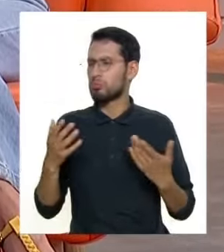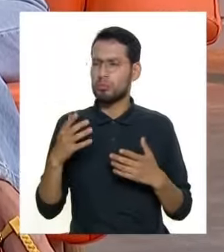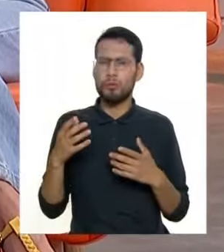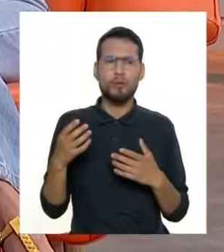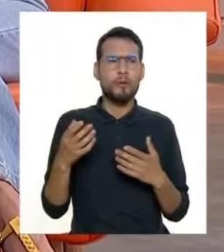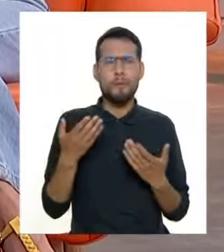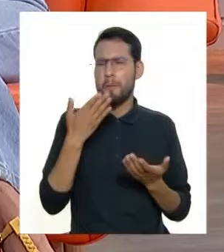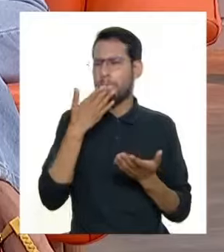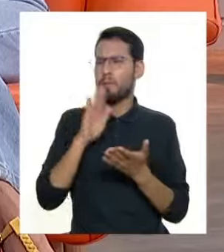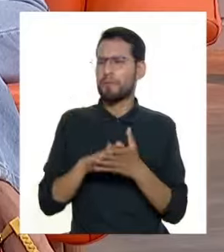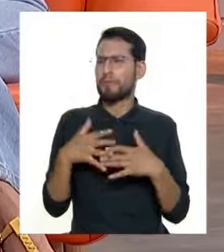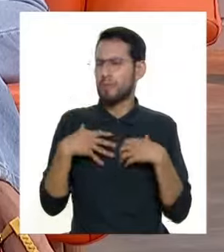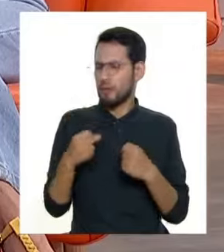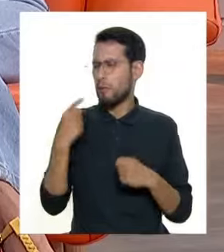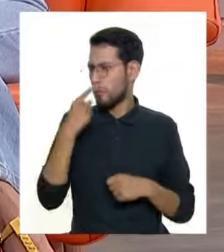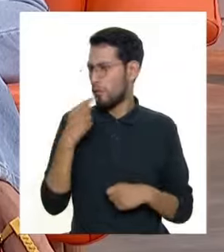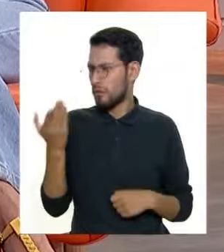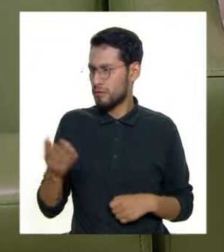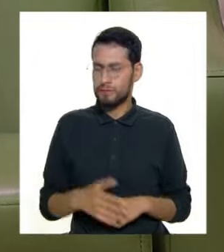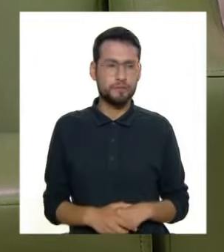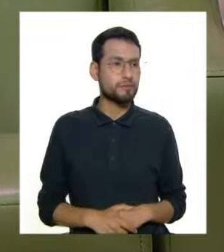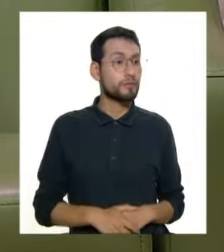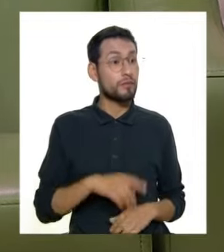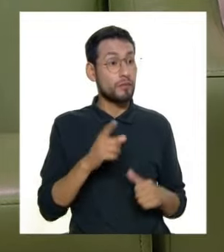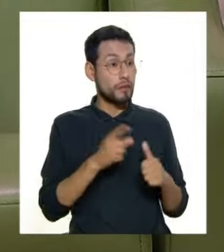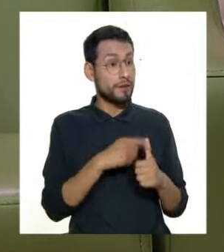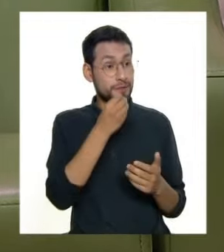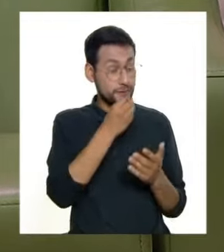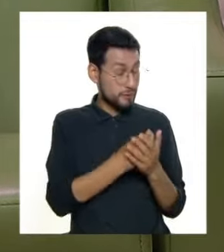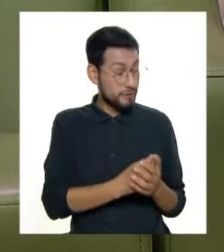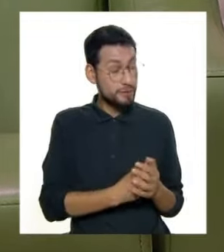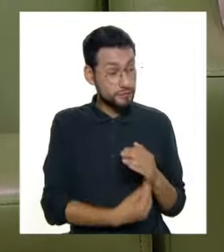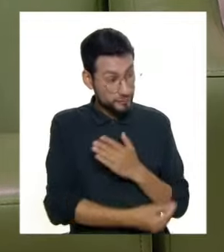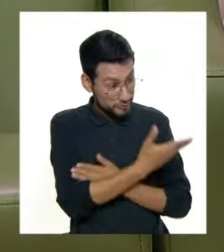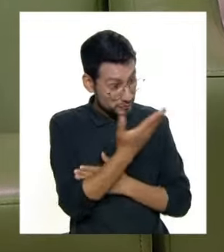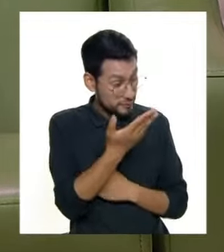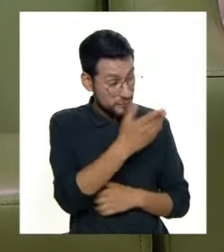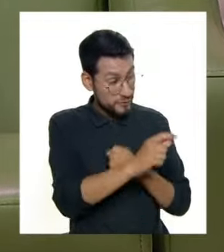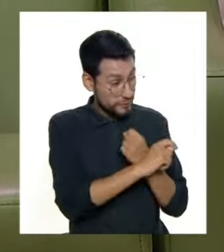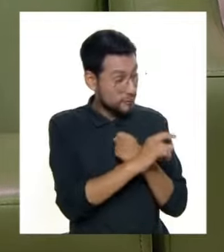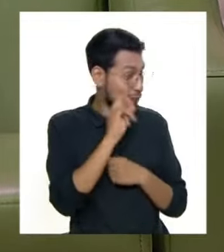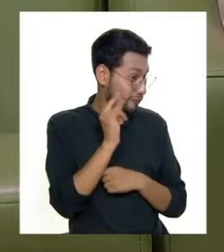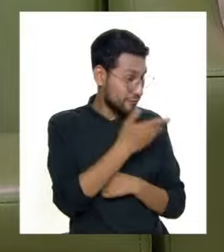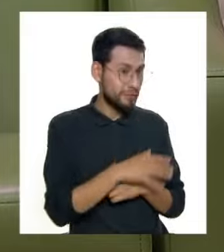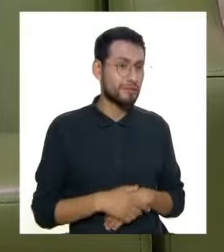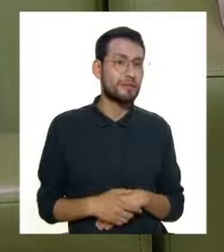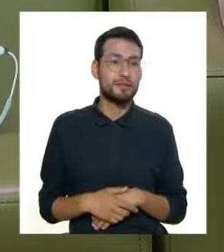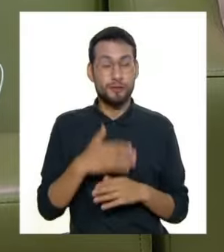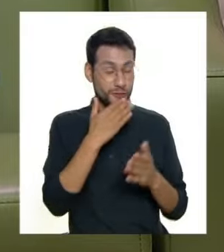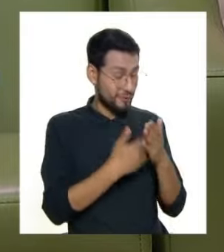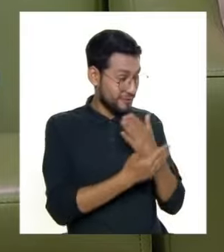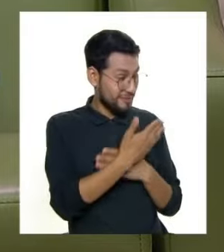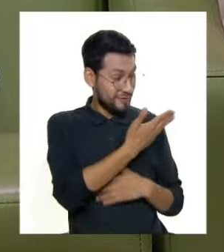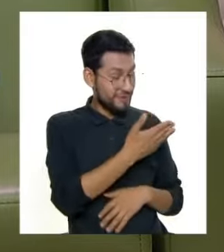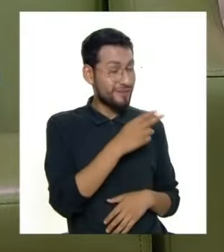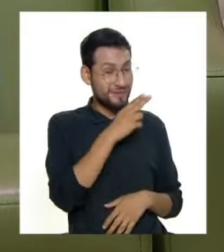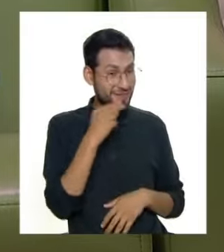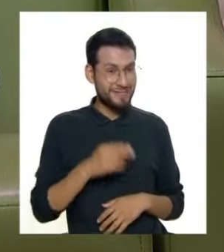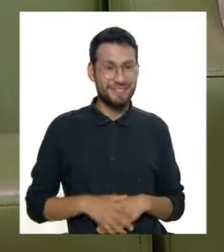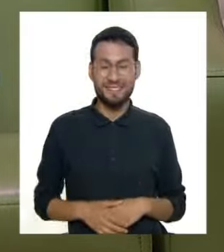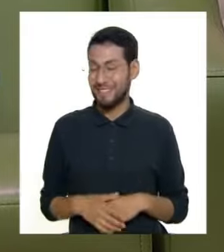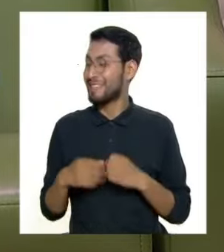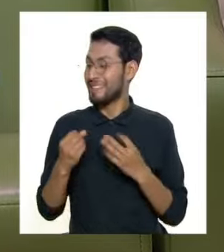expresión de una mala salud oral? Claro. Bueno, buen día, Úrsula, buen día, doctor Tejada. Hola. Buen día. ¿Cómo estás? ¿Cómo